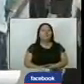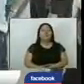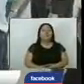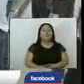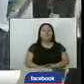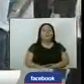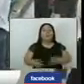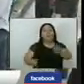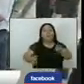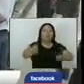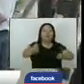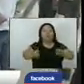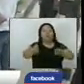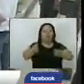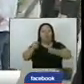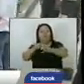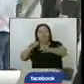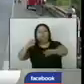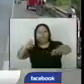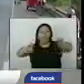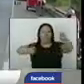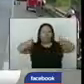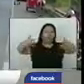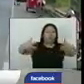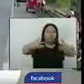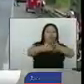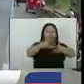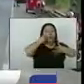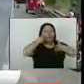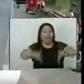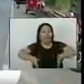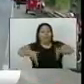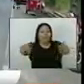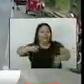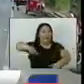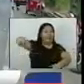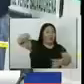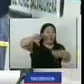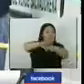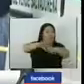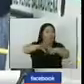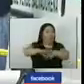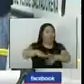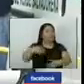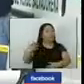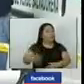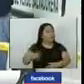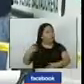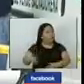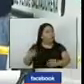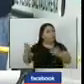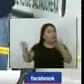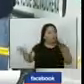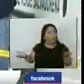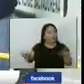Un camión y una rastra se vieron involucrados en un accidente en la carretera troncal del norte. El saldo fue trágico.